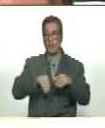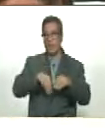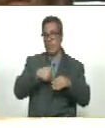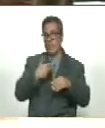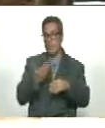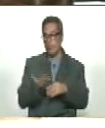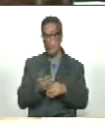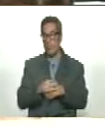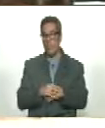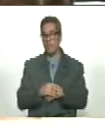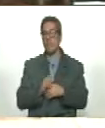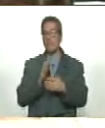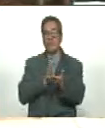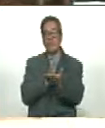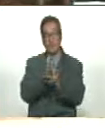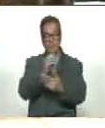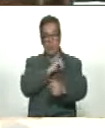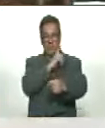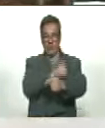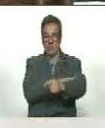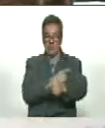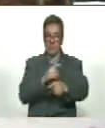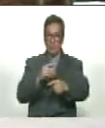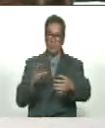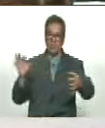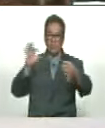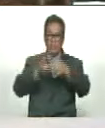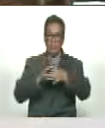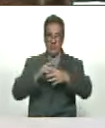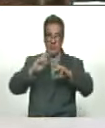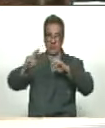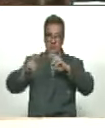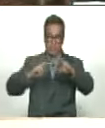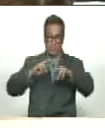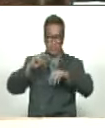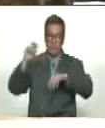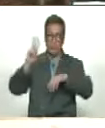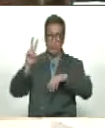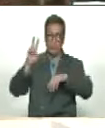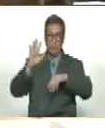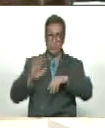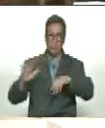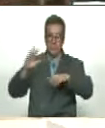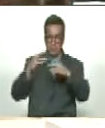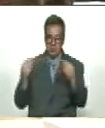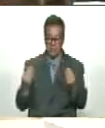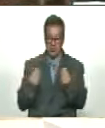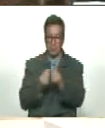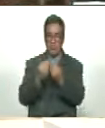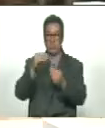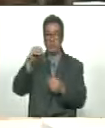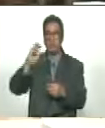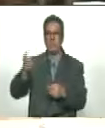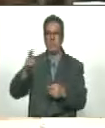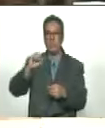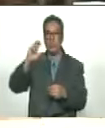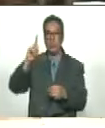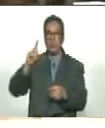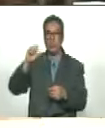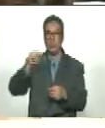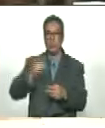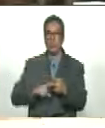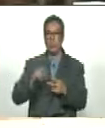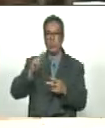ir a seguir fortaleciendo lazos entre Venezuela y Uganda y, bueno, por supuesto, con la concurrencia de Burundi